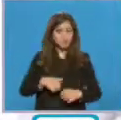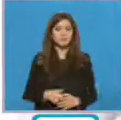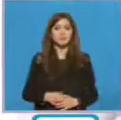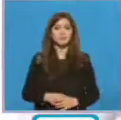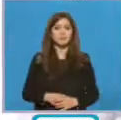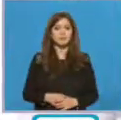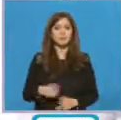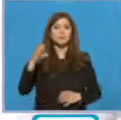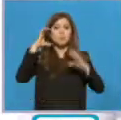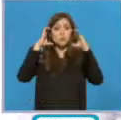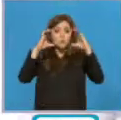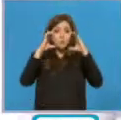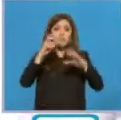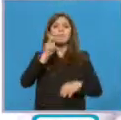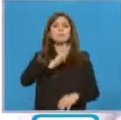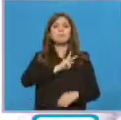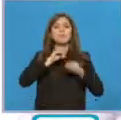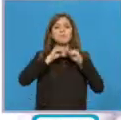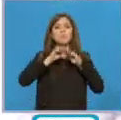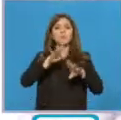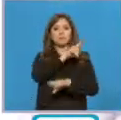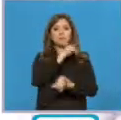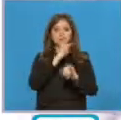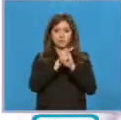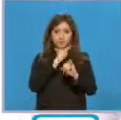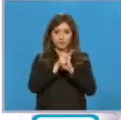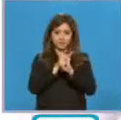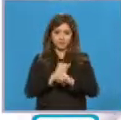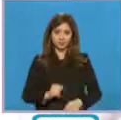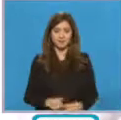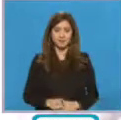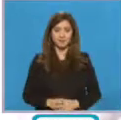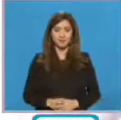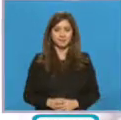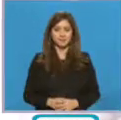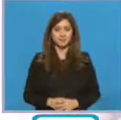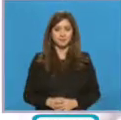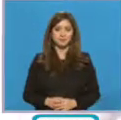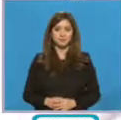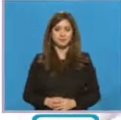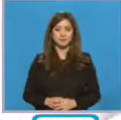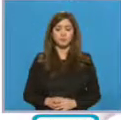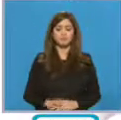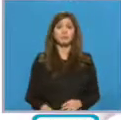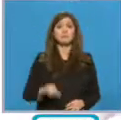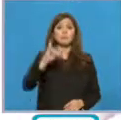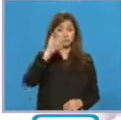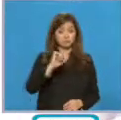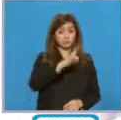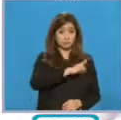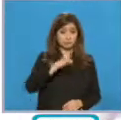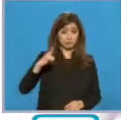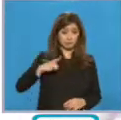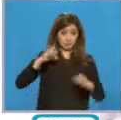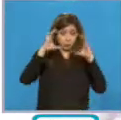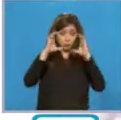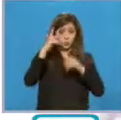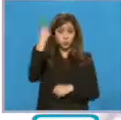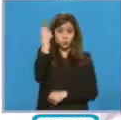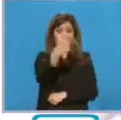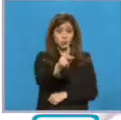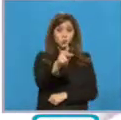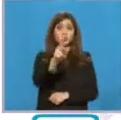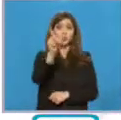Para cuidar nuestra identidad en las redes. Así es, esto es muy importante porque es un delito que está creciendo mucho. El robo de identidad está